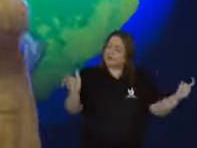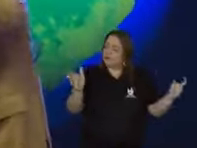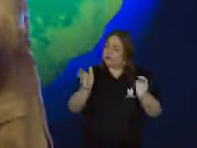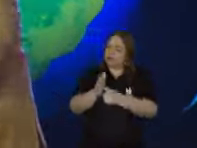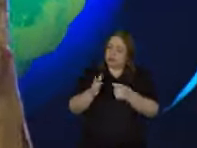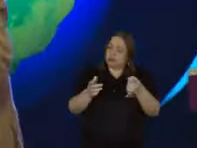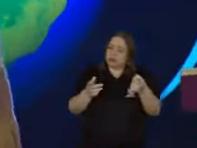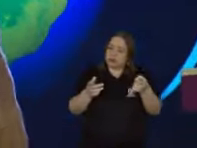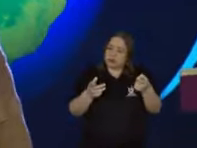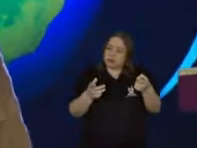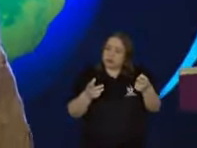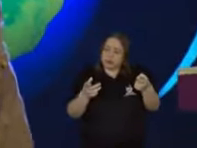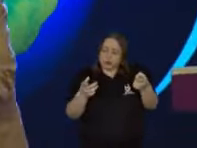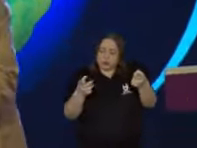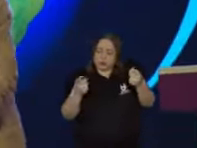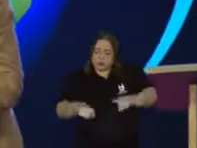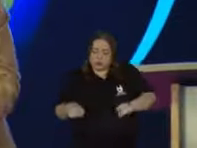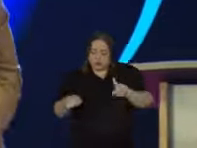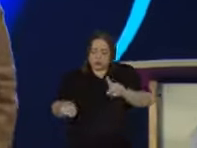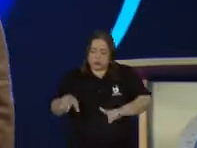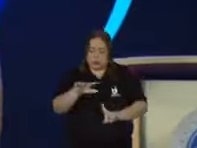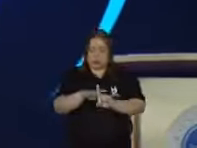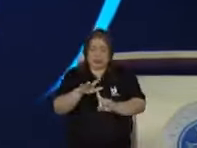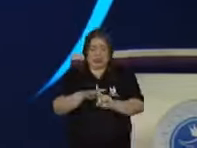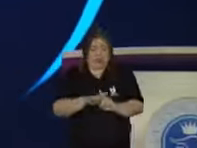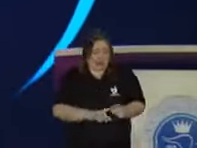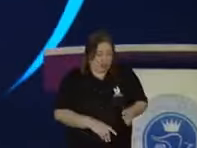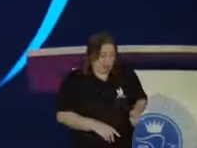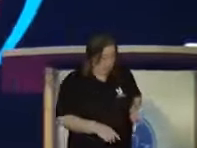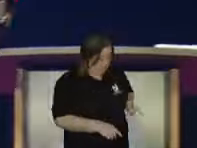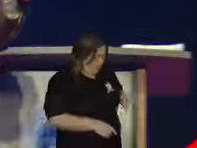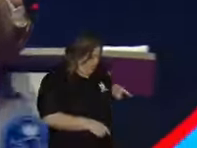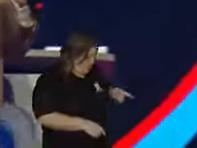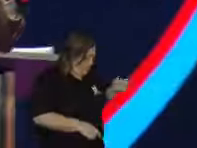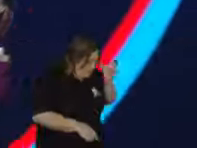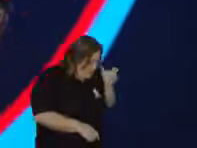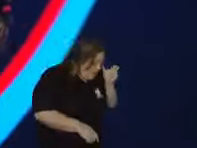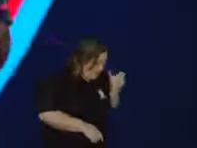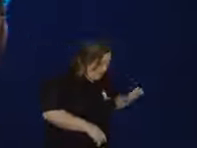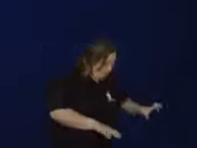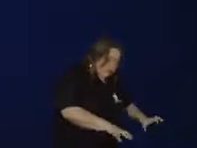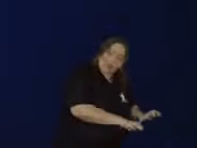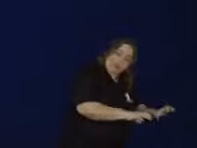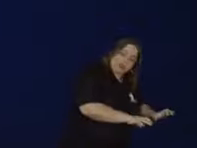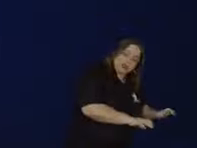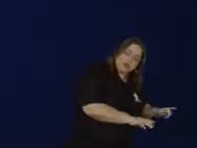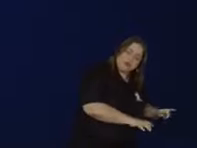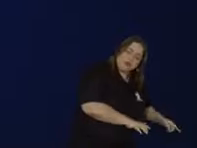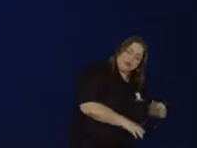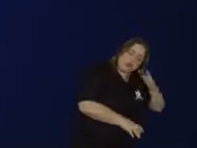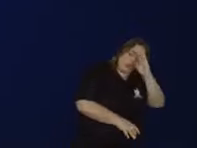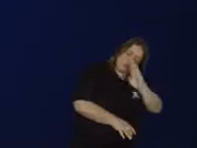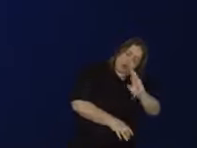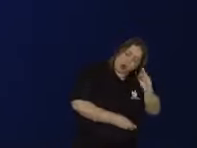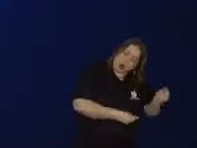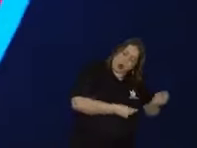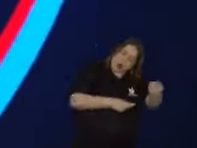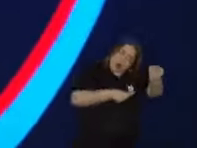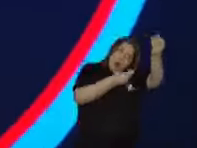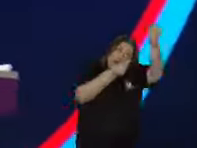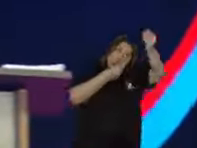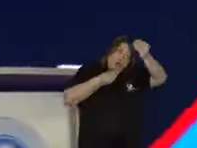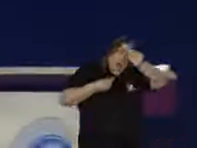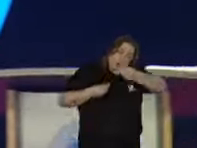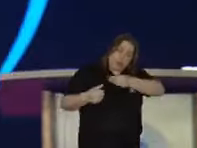son motivadas, fogoneadas por el mismo infierno. Y el Señor nos ha concedido autoridad espiritual